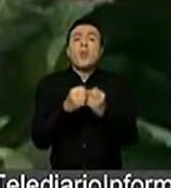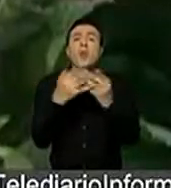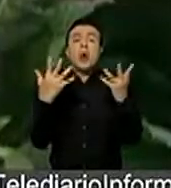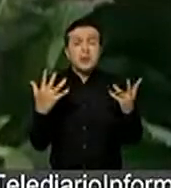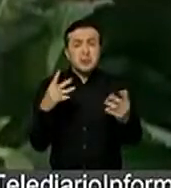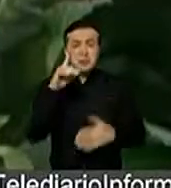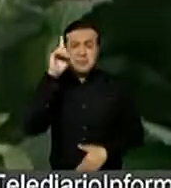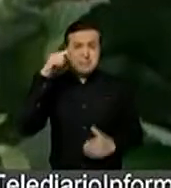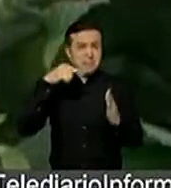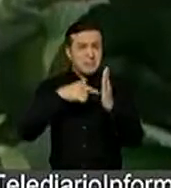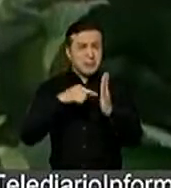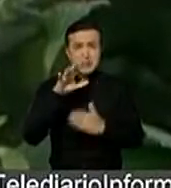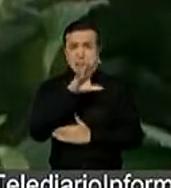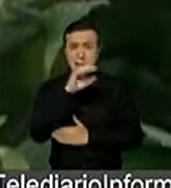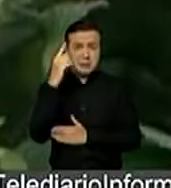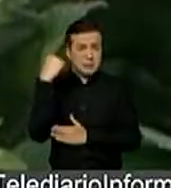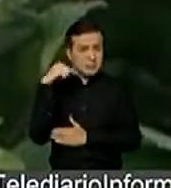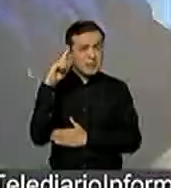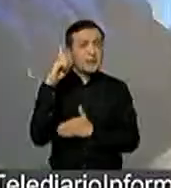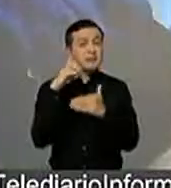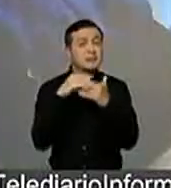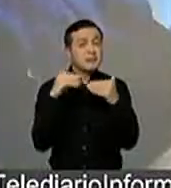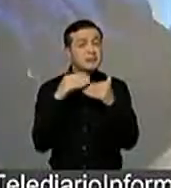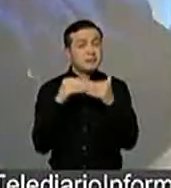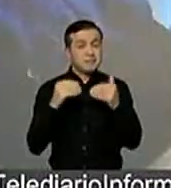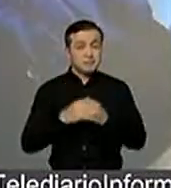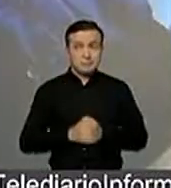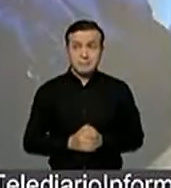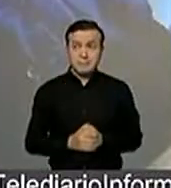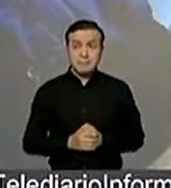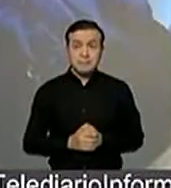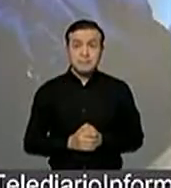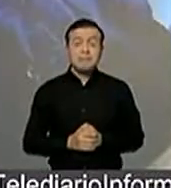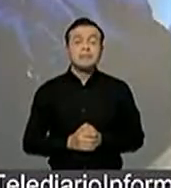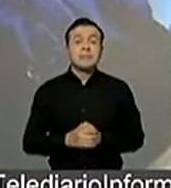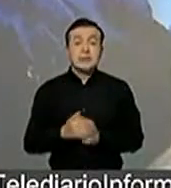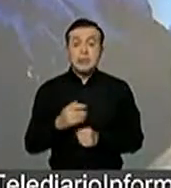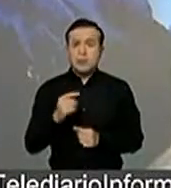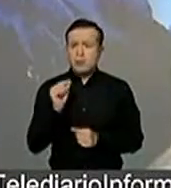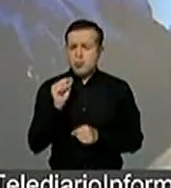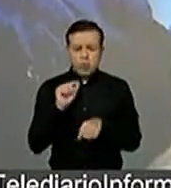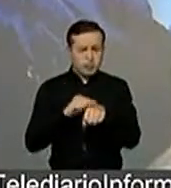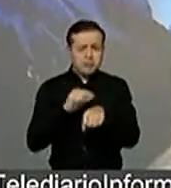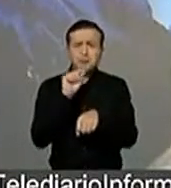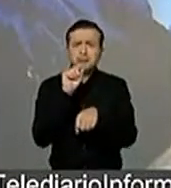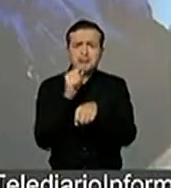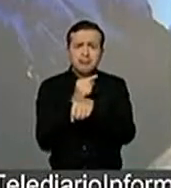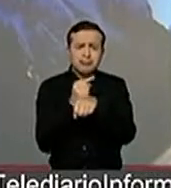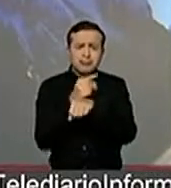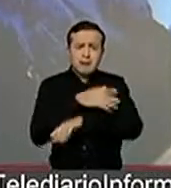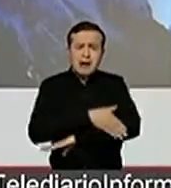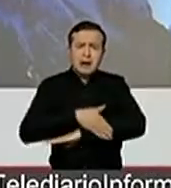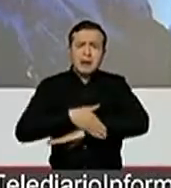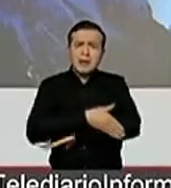los 1.500 millones de dólares. Que hace cuestión de pocas horas, solamente en la